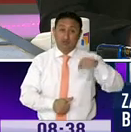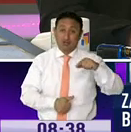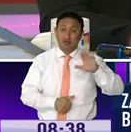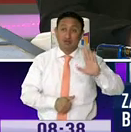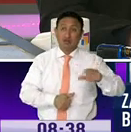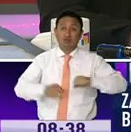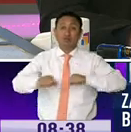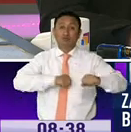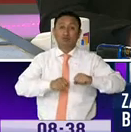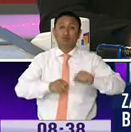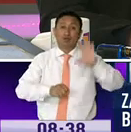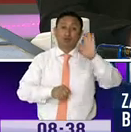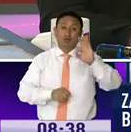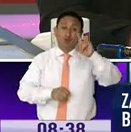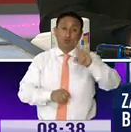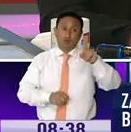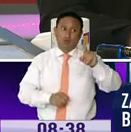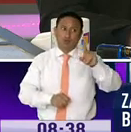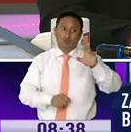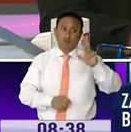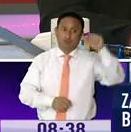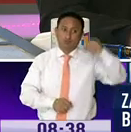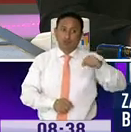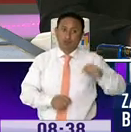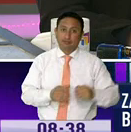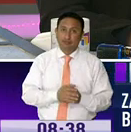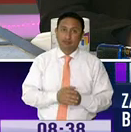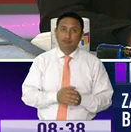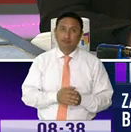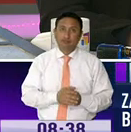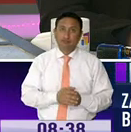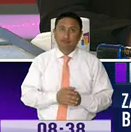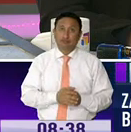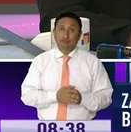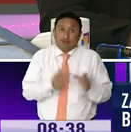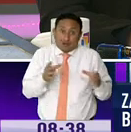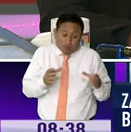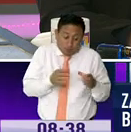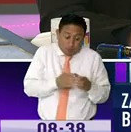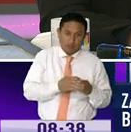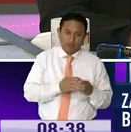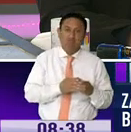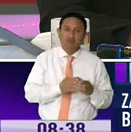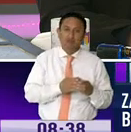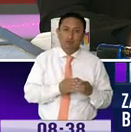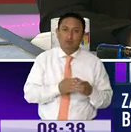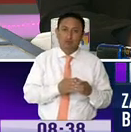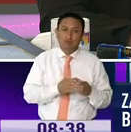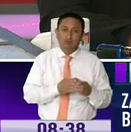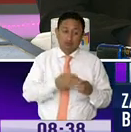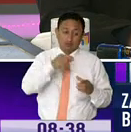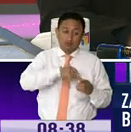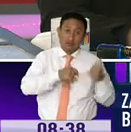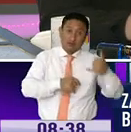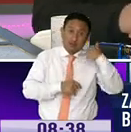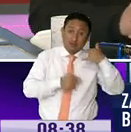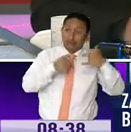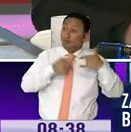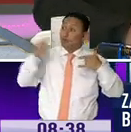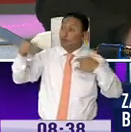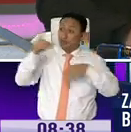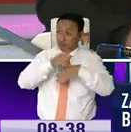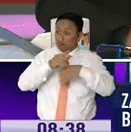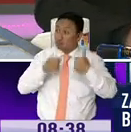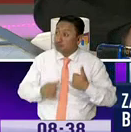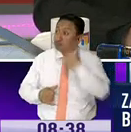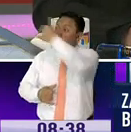del ECU 911 es muy importante. Estamos todas las instituciones en un mismo centro. Entonces lo que hacemos es enviar esa llamada a un médico de salud.